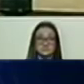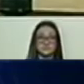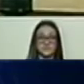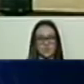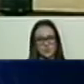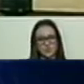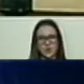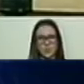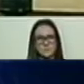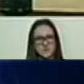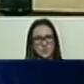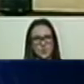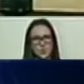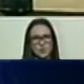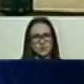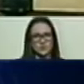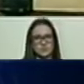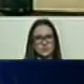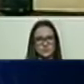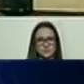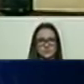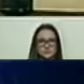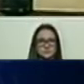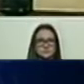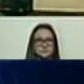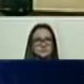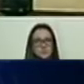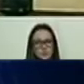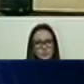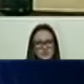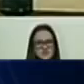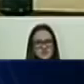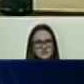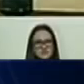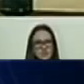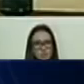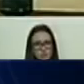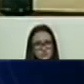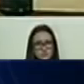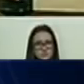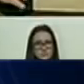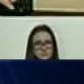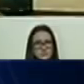¿Cuánto ganas tú? 1 millón de bolívares. ¿Cuánto cobras quincenal? 200.000.